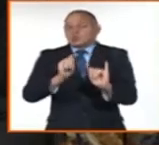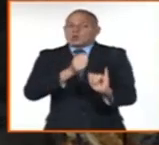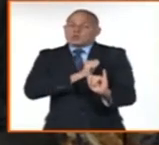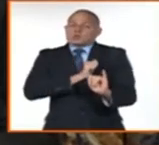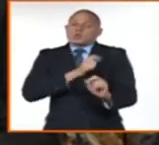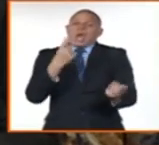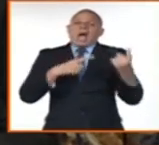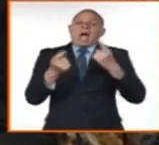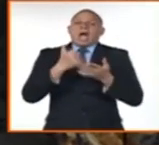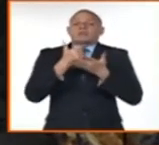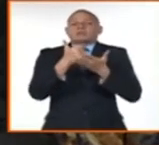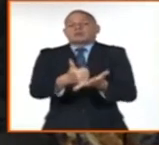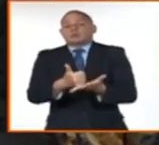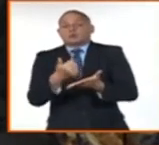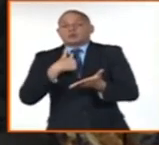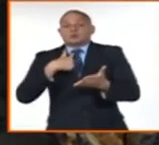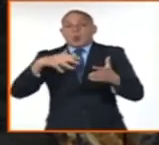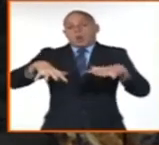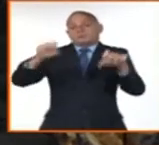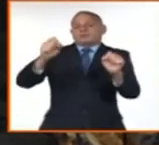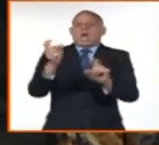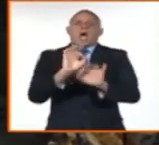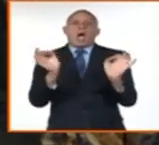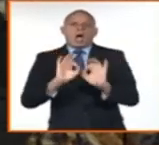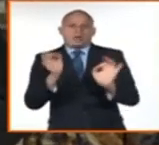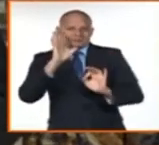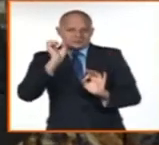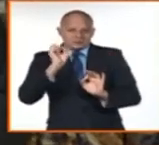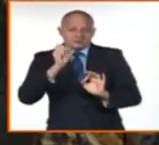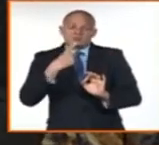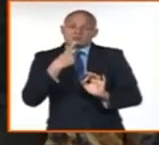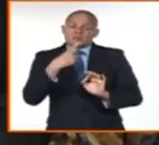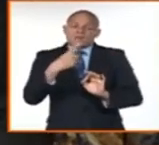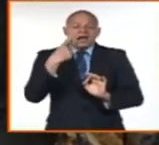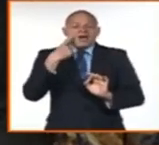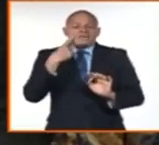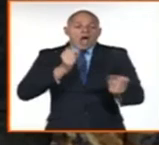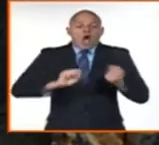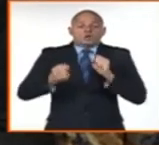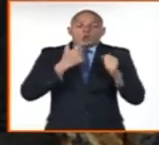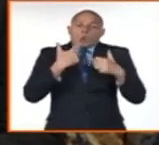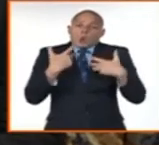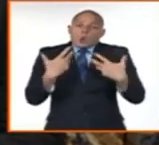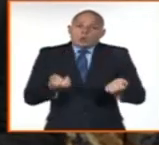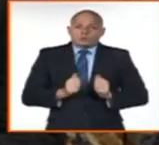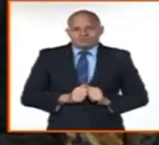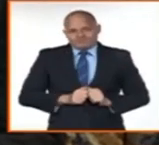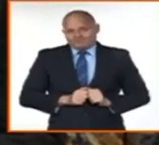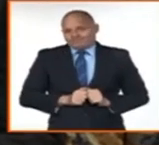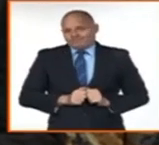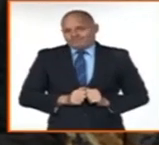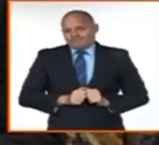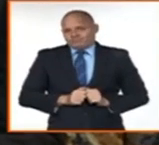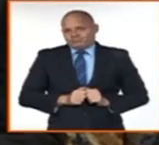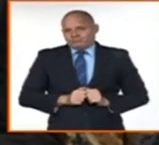molestos apagones a la población que tienen que ver con el combustible que tenemos que consumir para generar energía eléctrica.